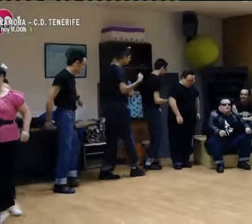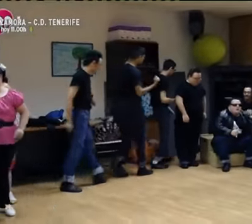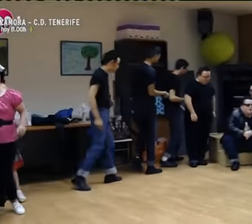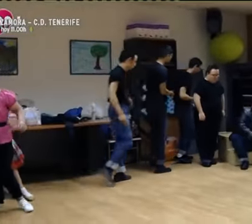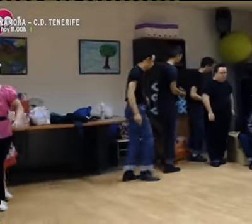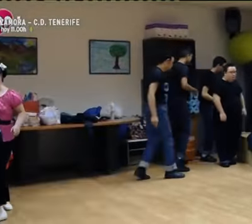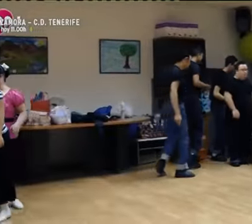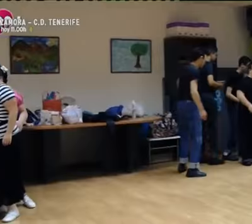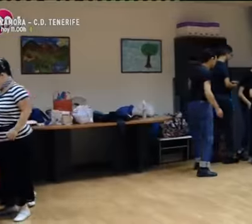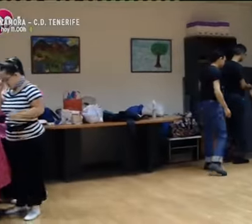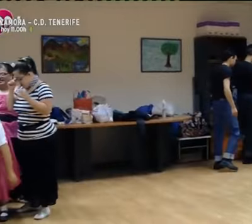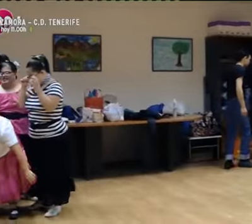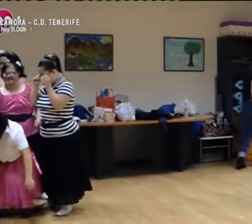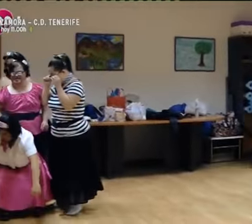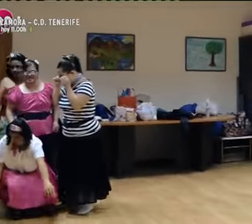¡Gracias!